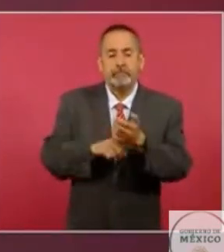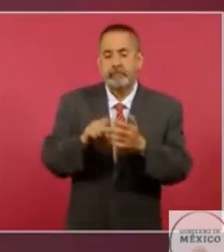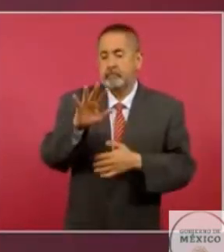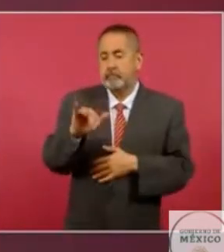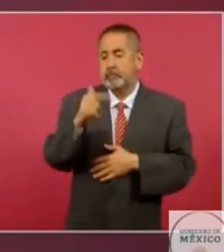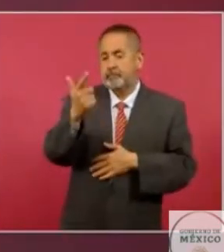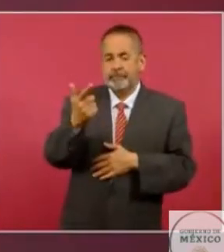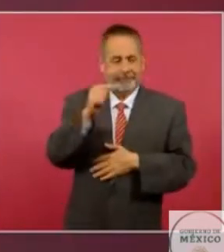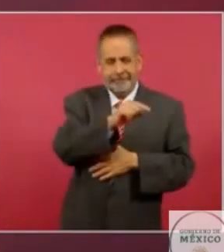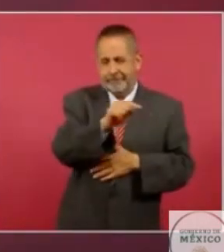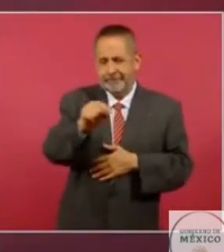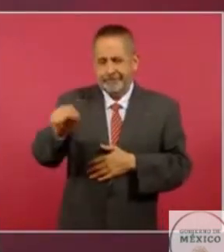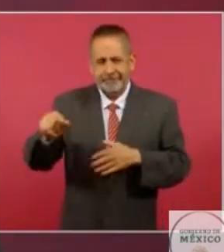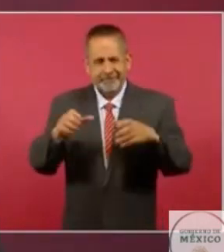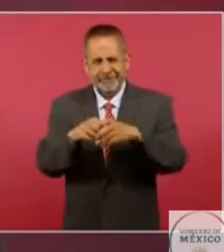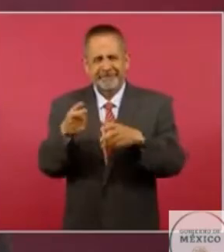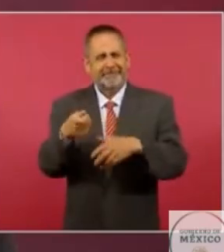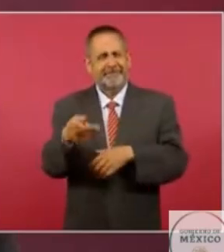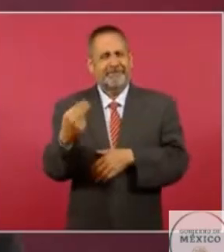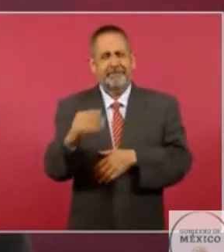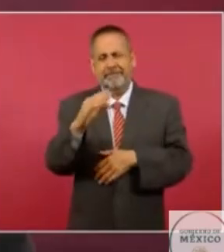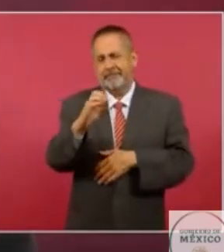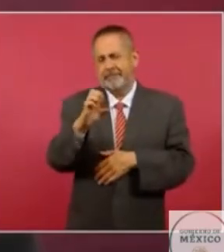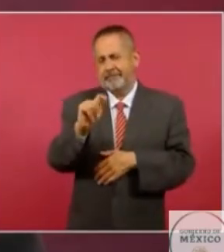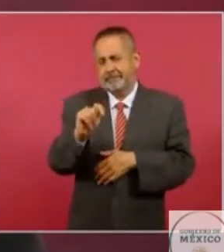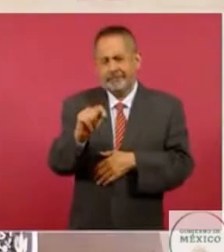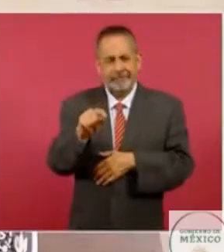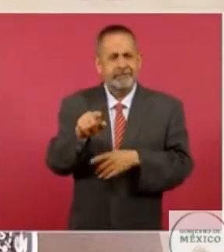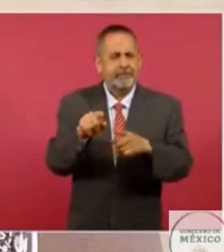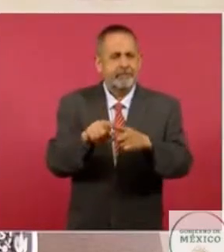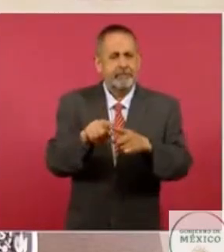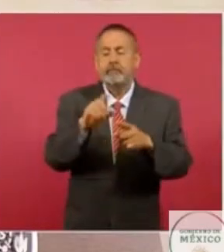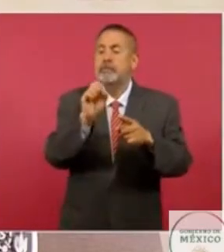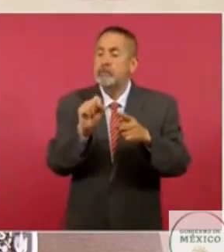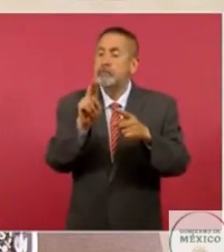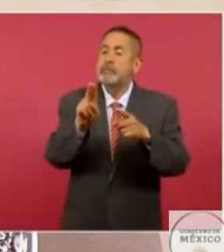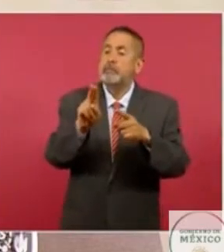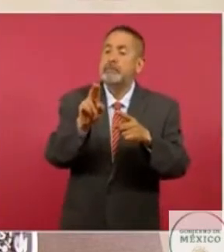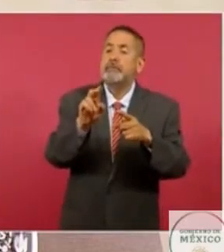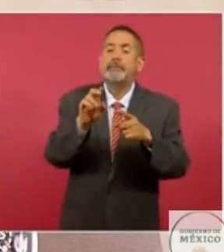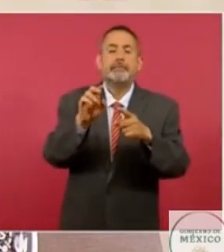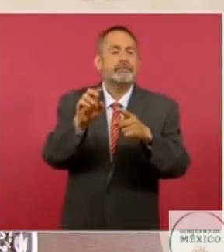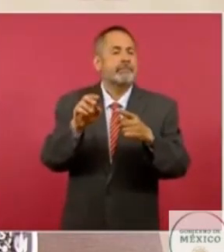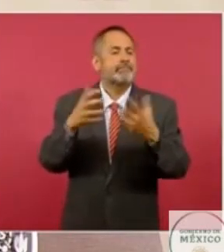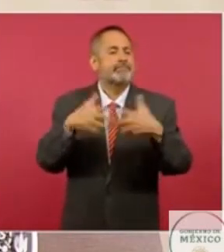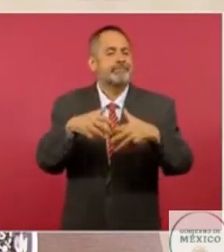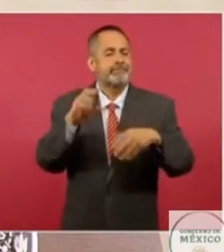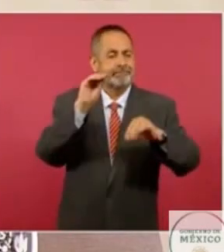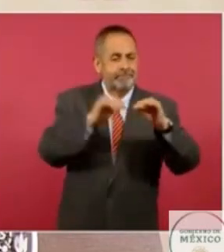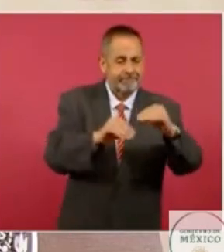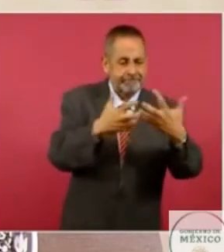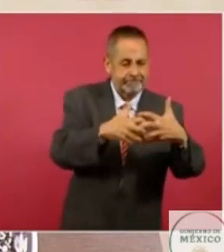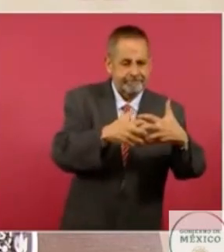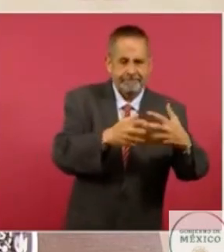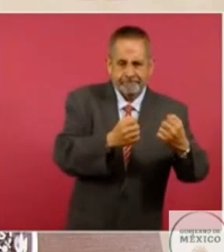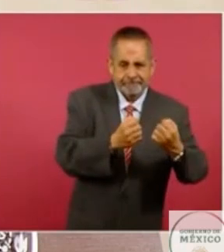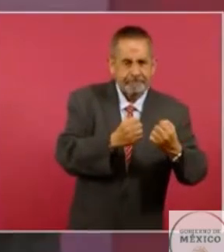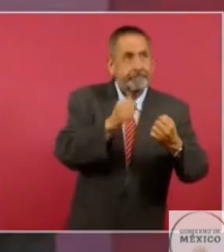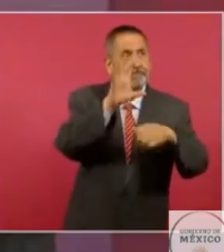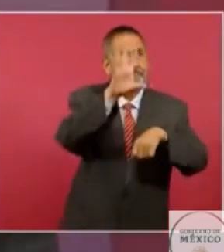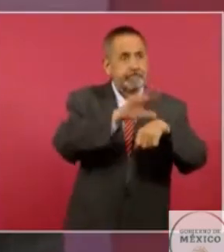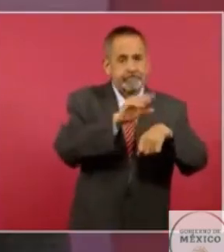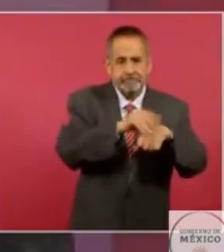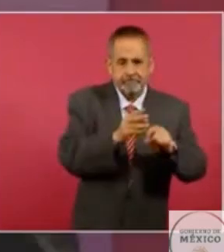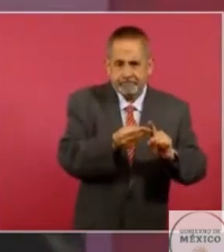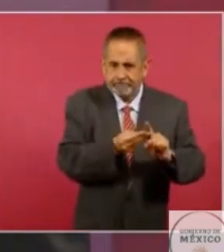paquetes llamados SETS, que son subestaciones eléctricas tractoras. Se construyen en